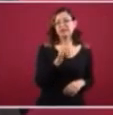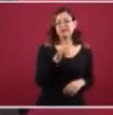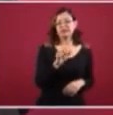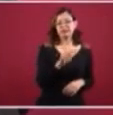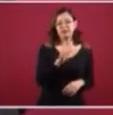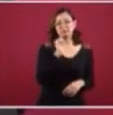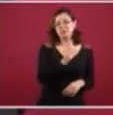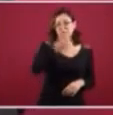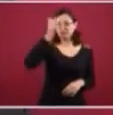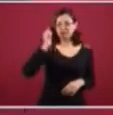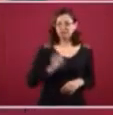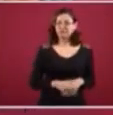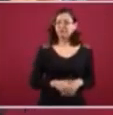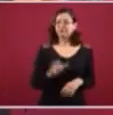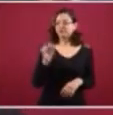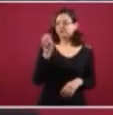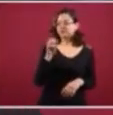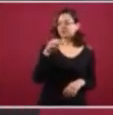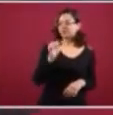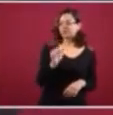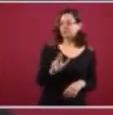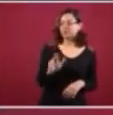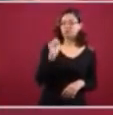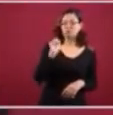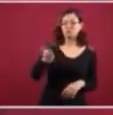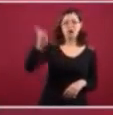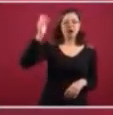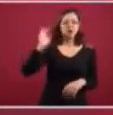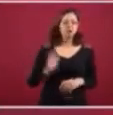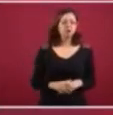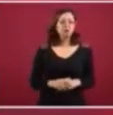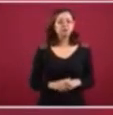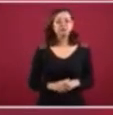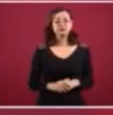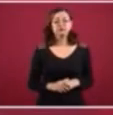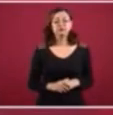mismo, la Secretaría de Marina igual.